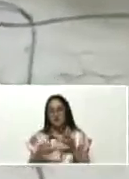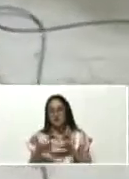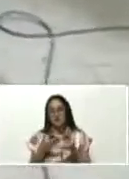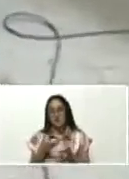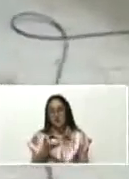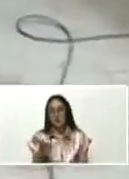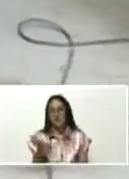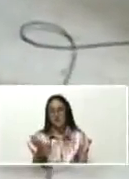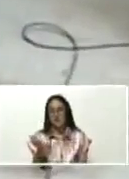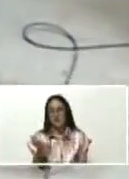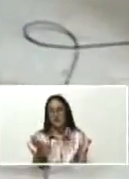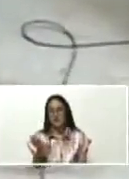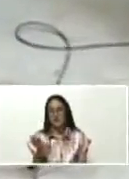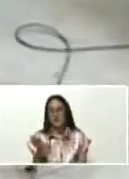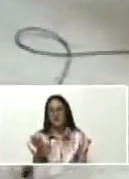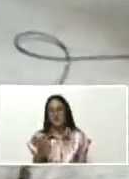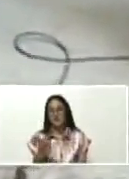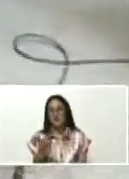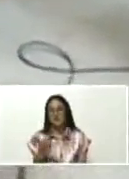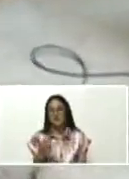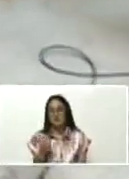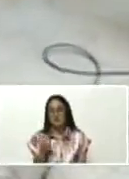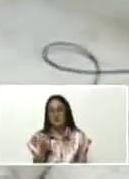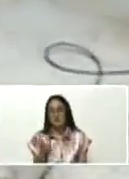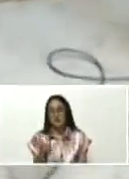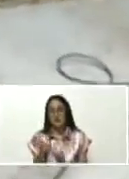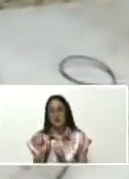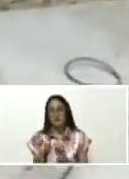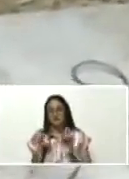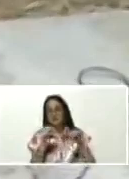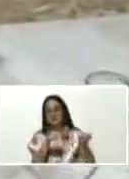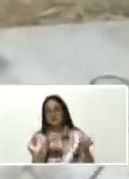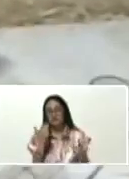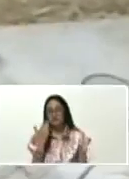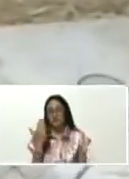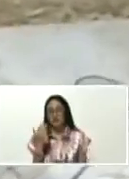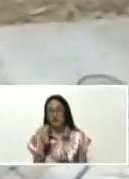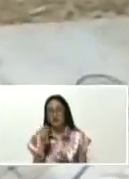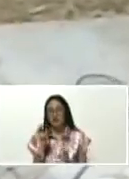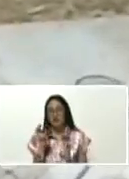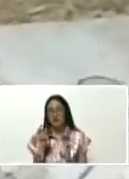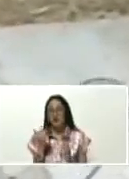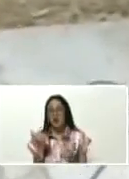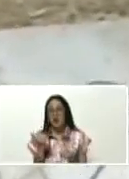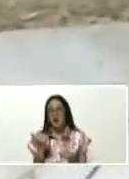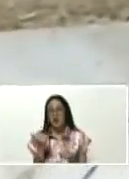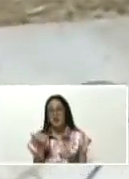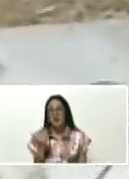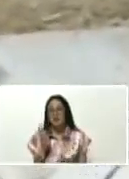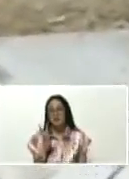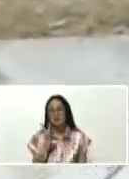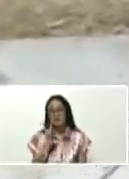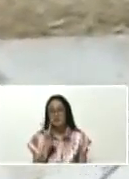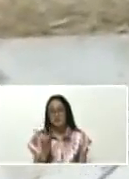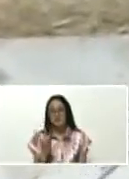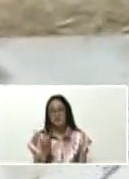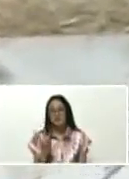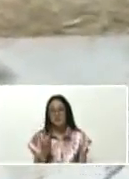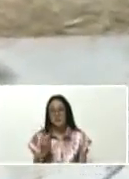presidente, y quisiéramos, bueno, transferirle el pase para ver si luego le damos un chance a Jesús Pradíez, que